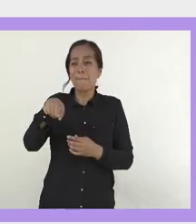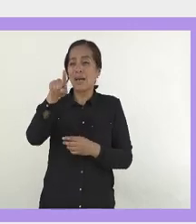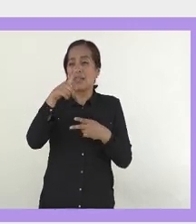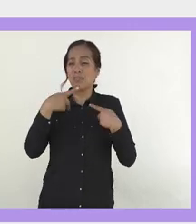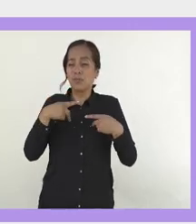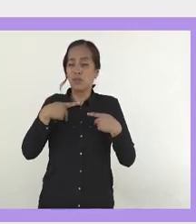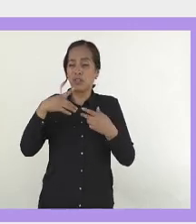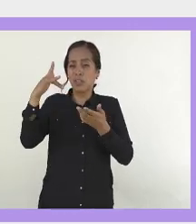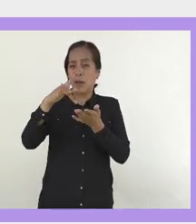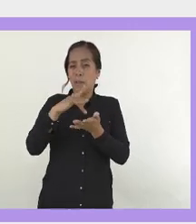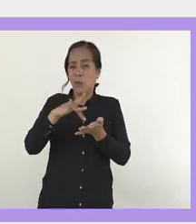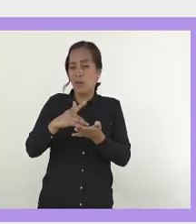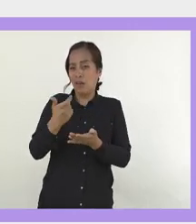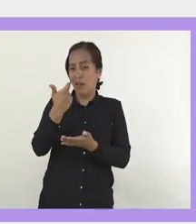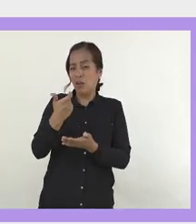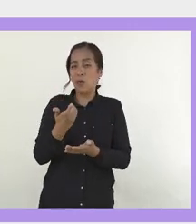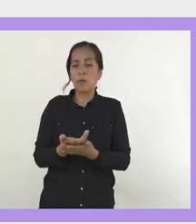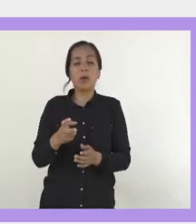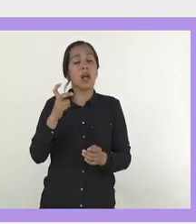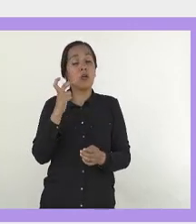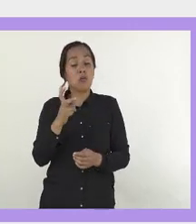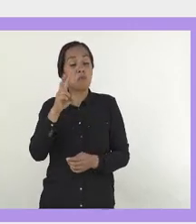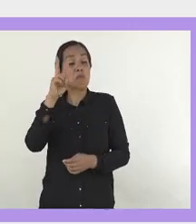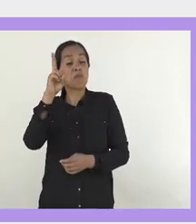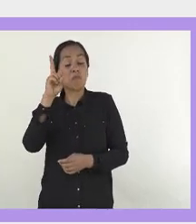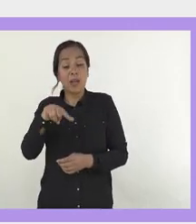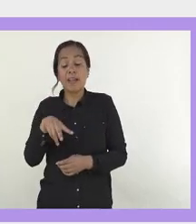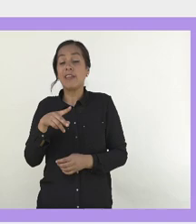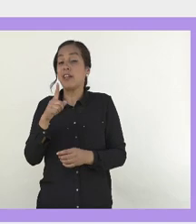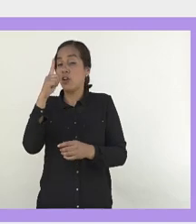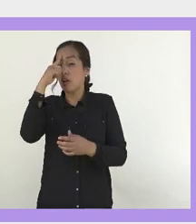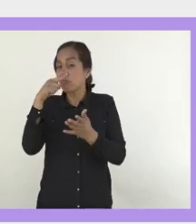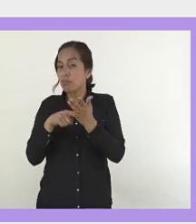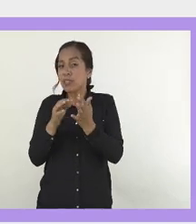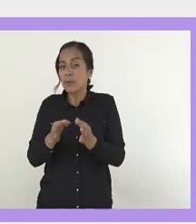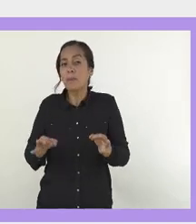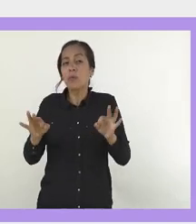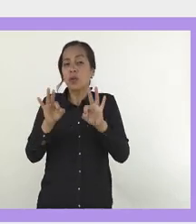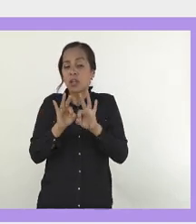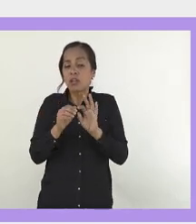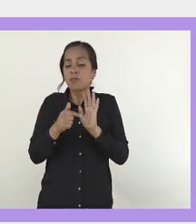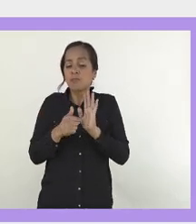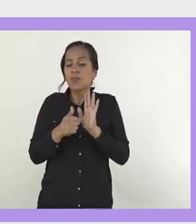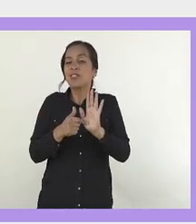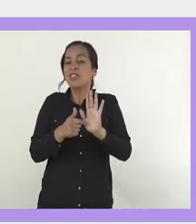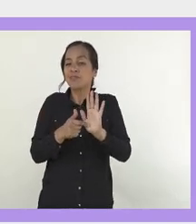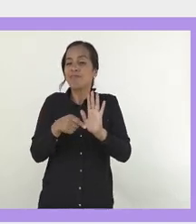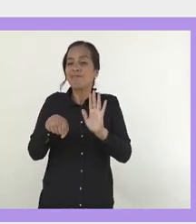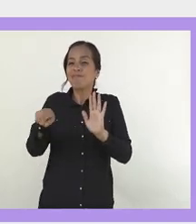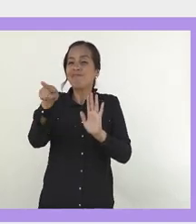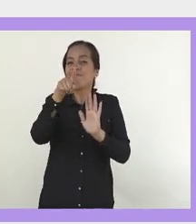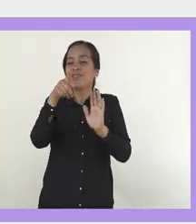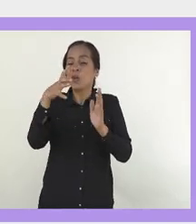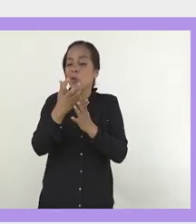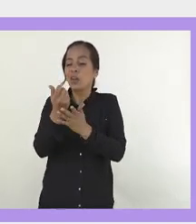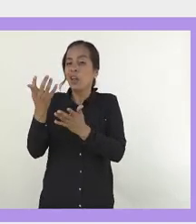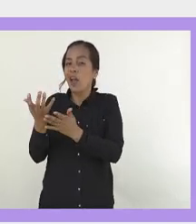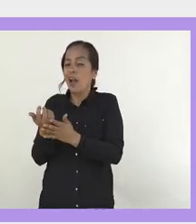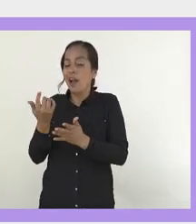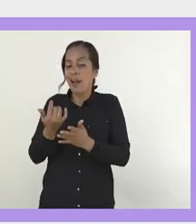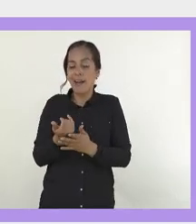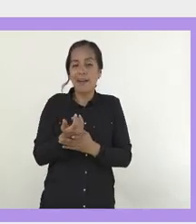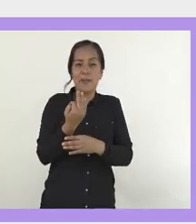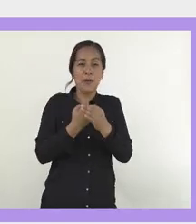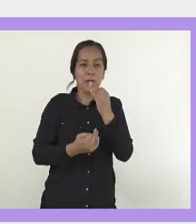recalcar esas cosas y estas ganancias porque eso es lo que va a cambiar la perspectiva que se tiene Yo sigo